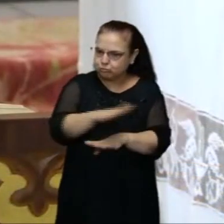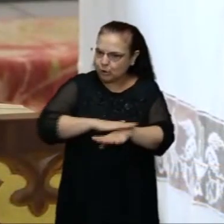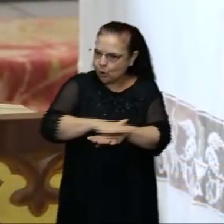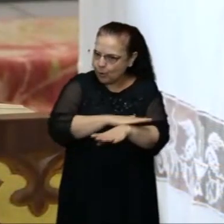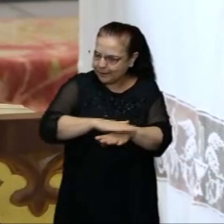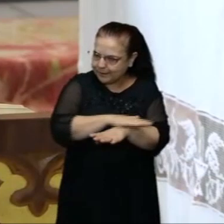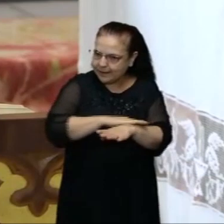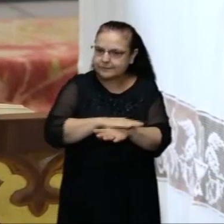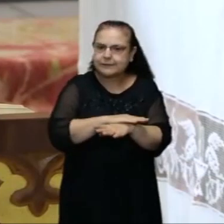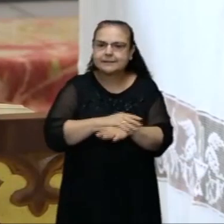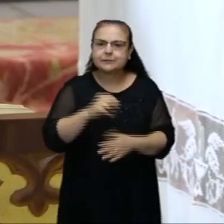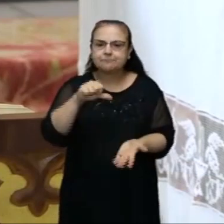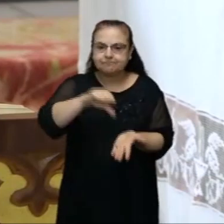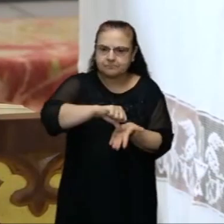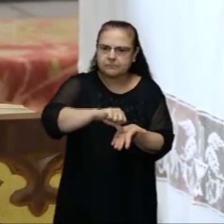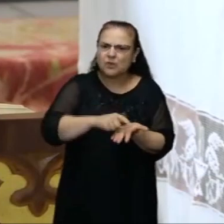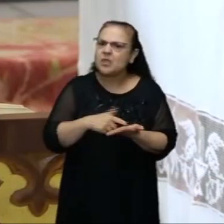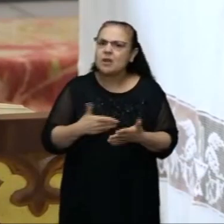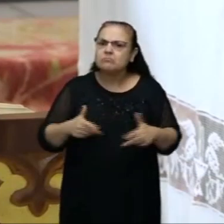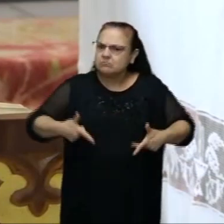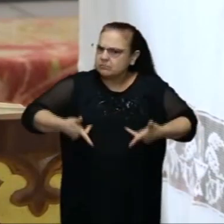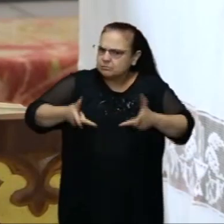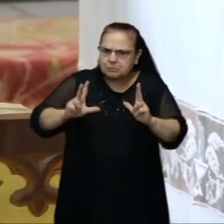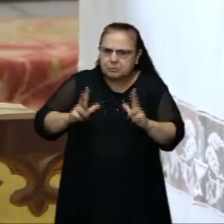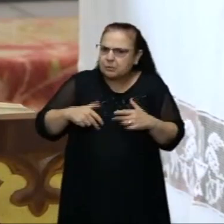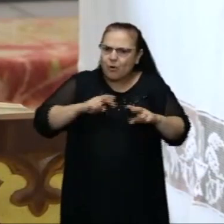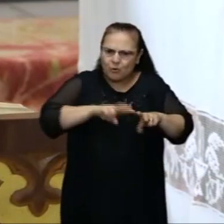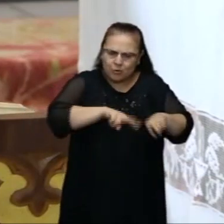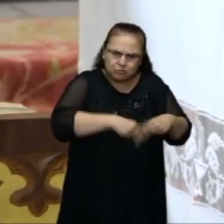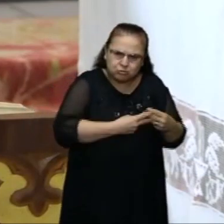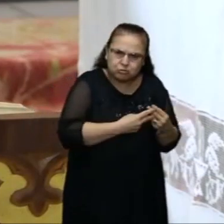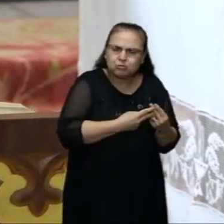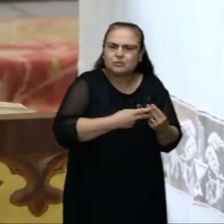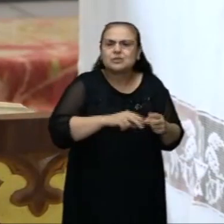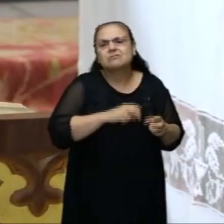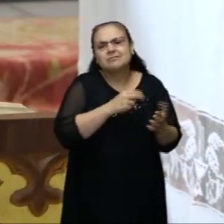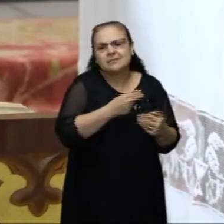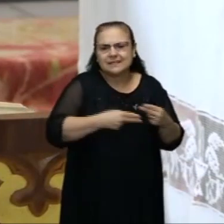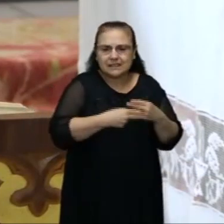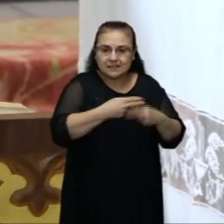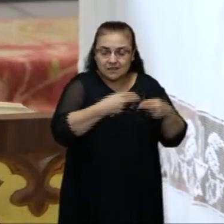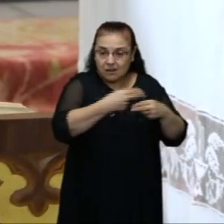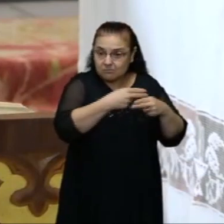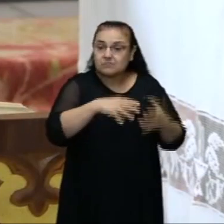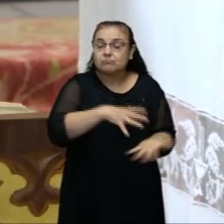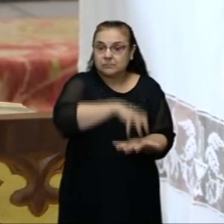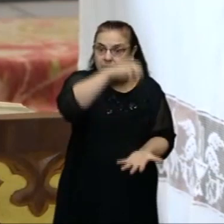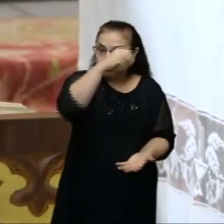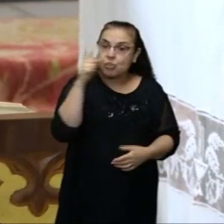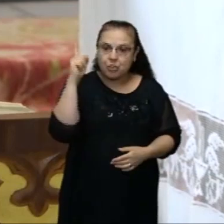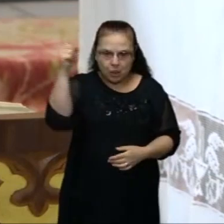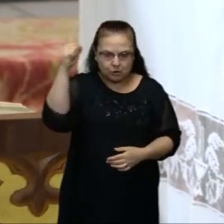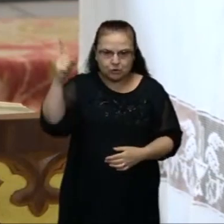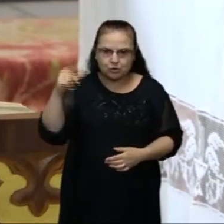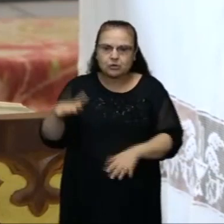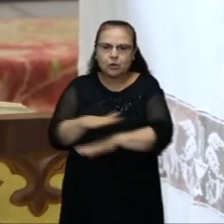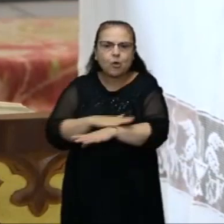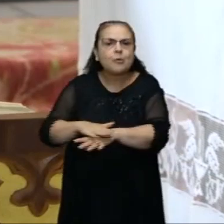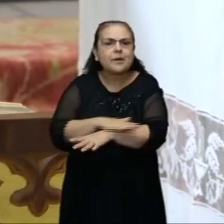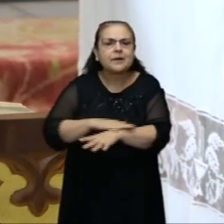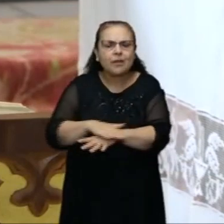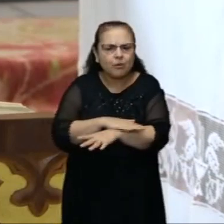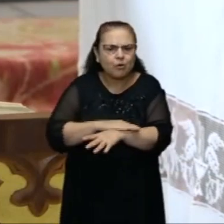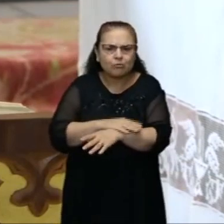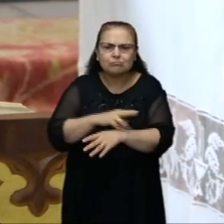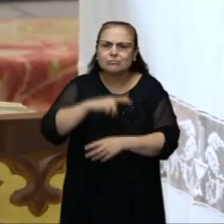Transeufratina: «Dejad que se reanuden las obras de este templo de Dios. El gobernador de los judíos y los